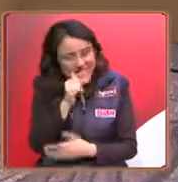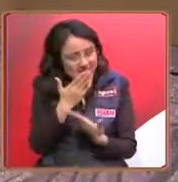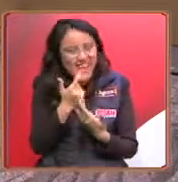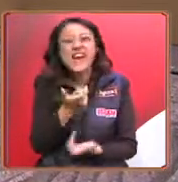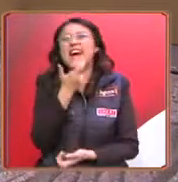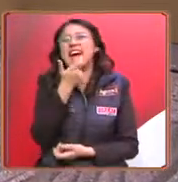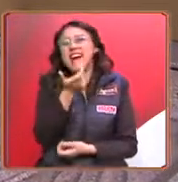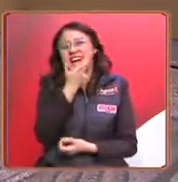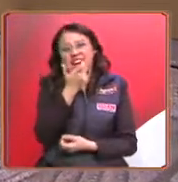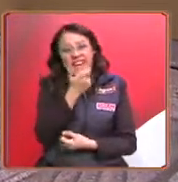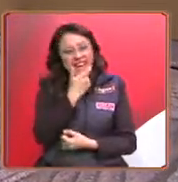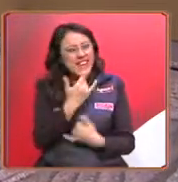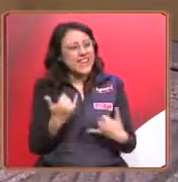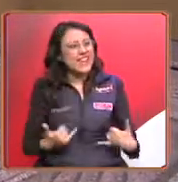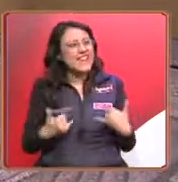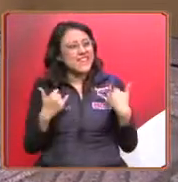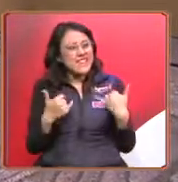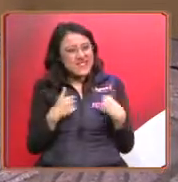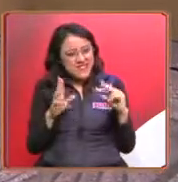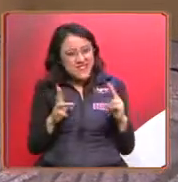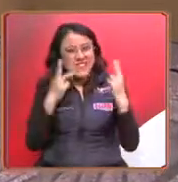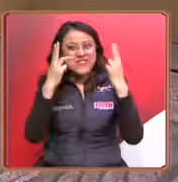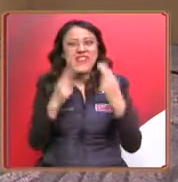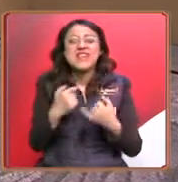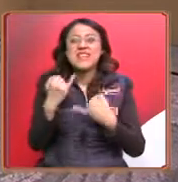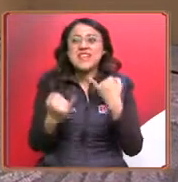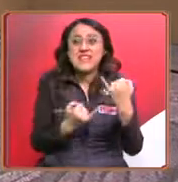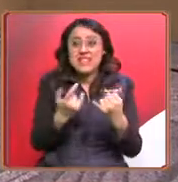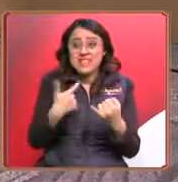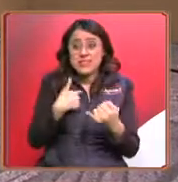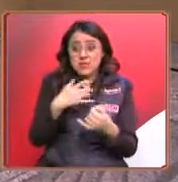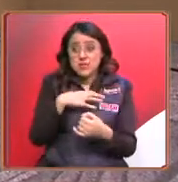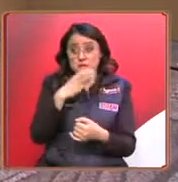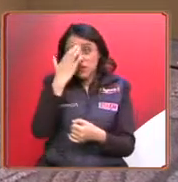crees? Y tú eres una jovencita. Mira, yo ya mis juguetes, los con los que yo